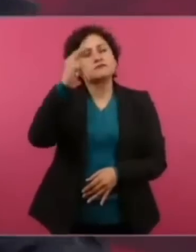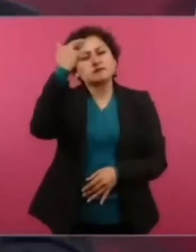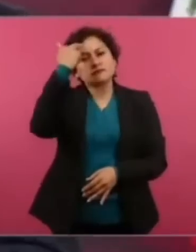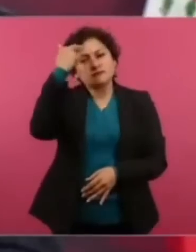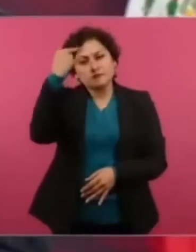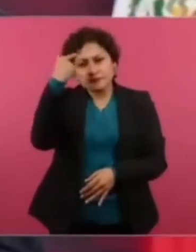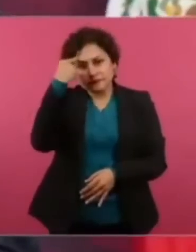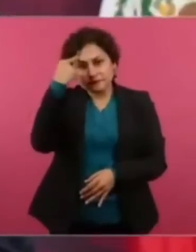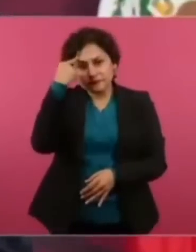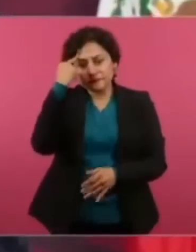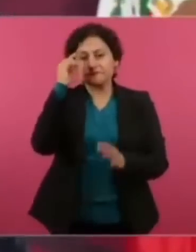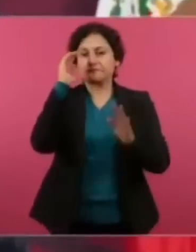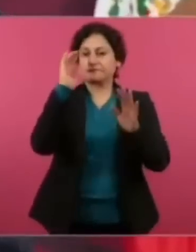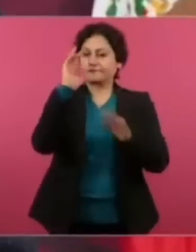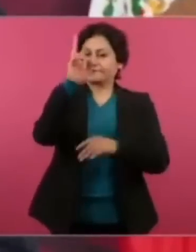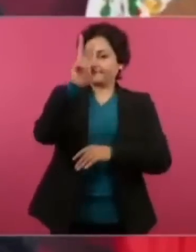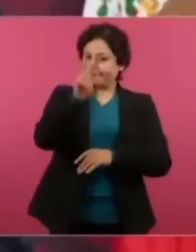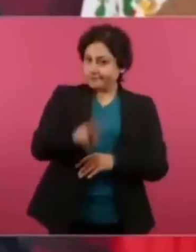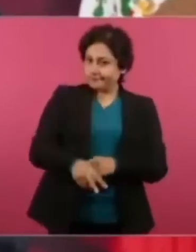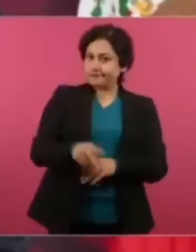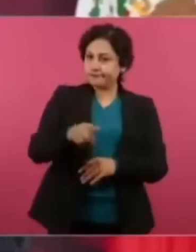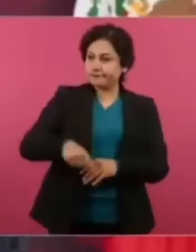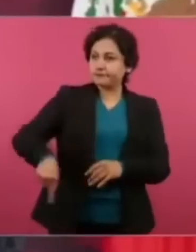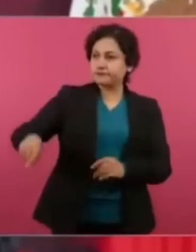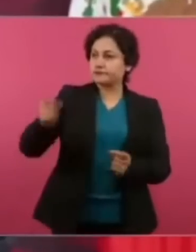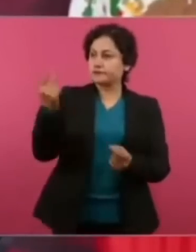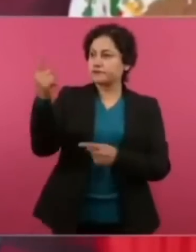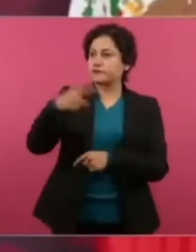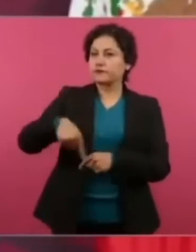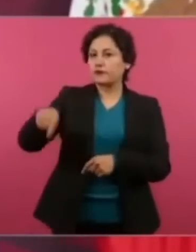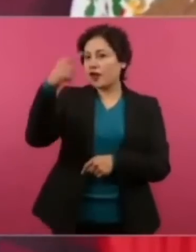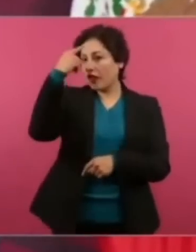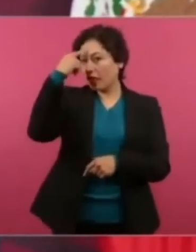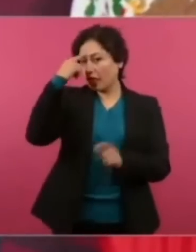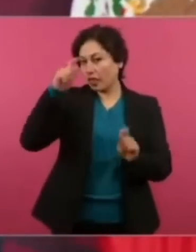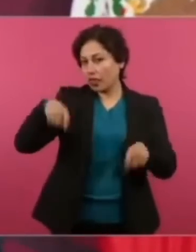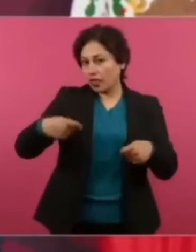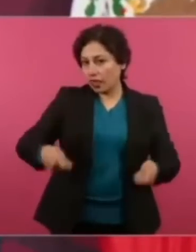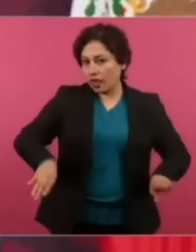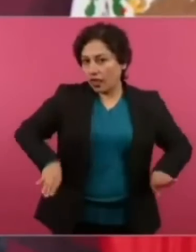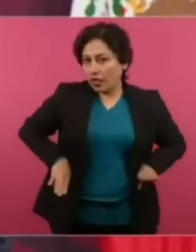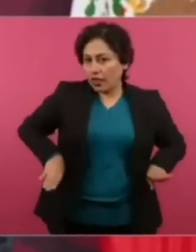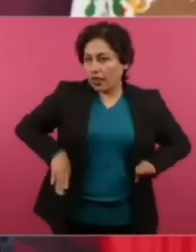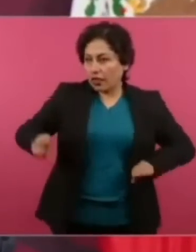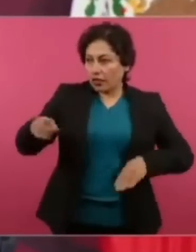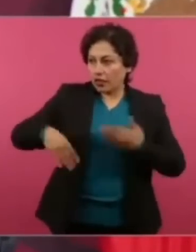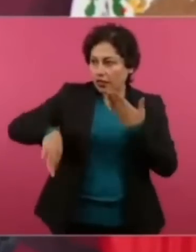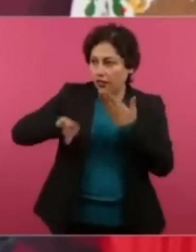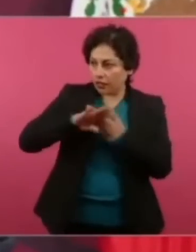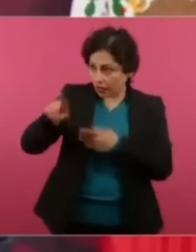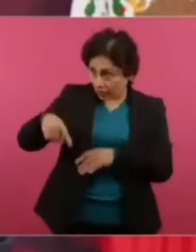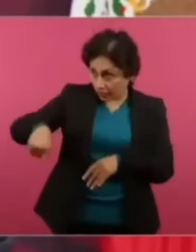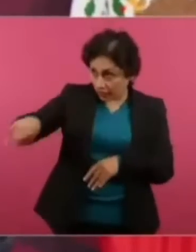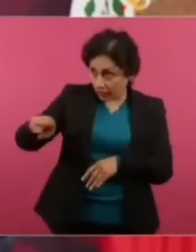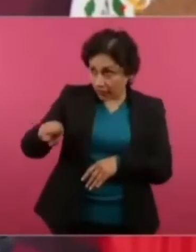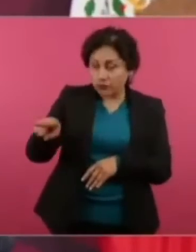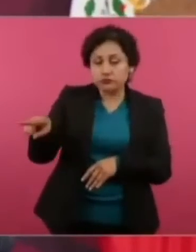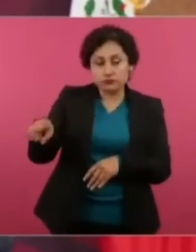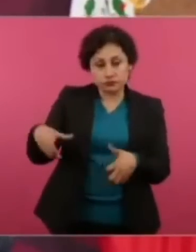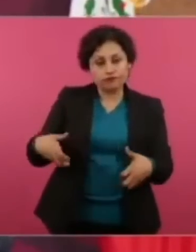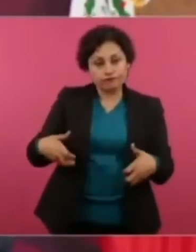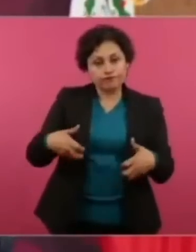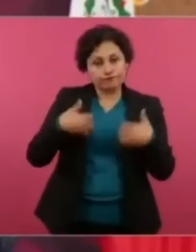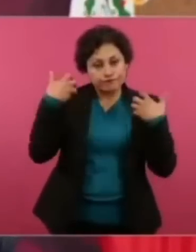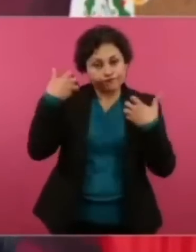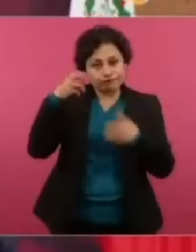que aunque les moleste mucho a los conservadores, a nuestros adversarios, que los respeto y los voy a